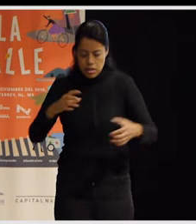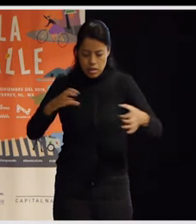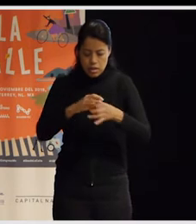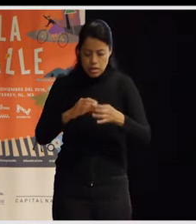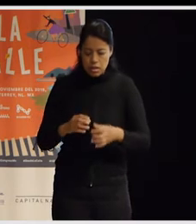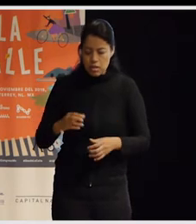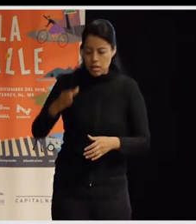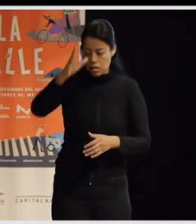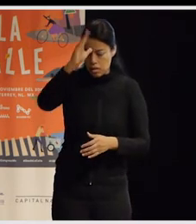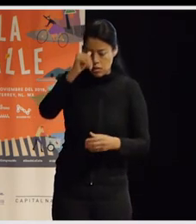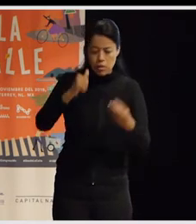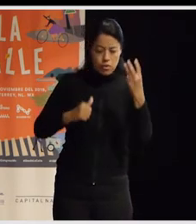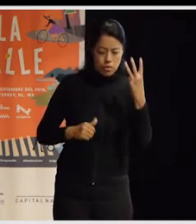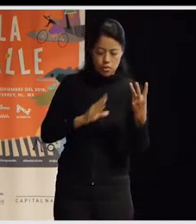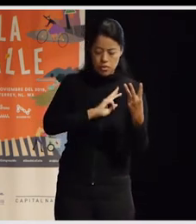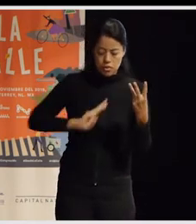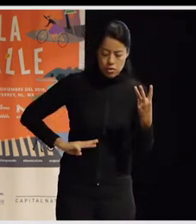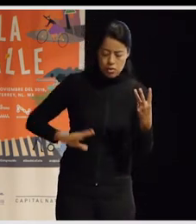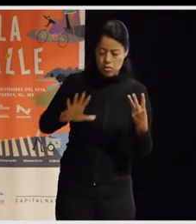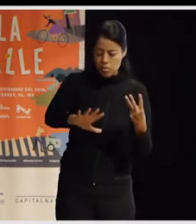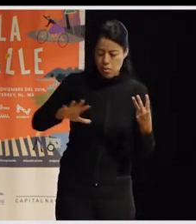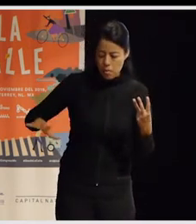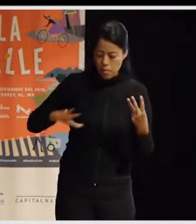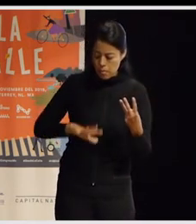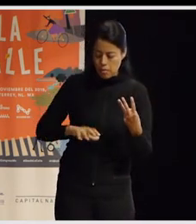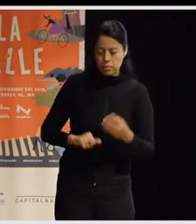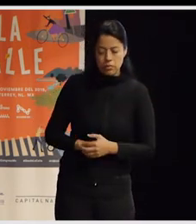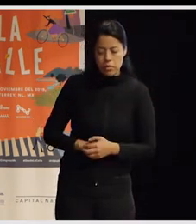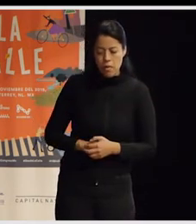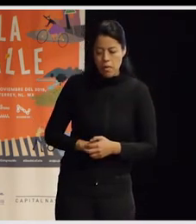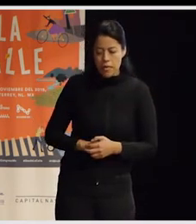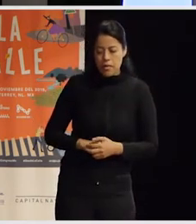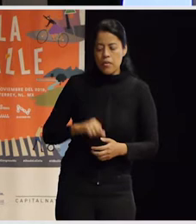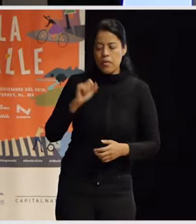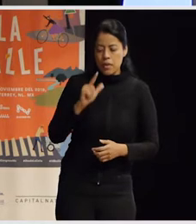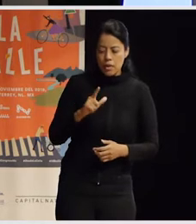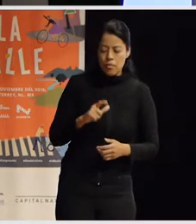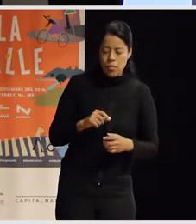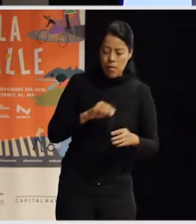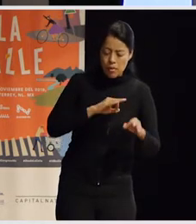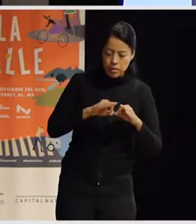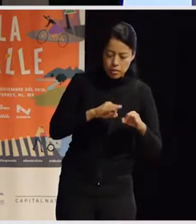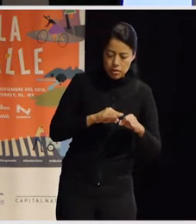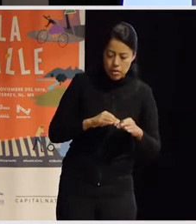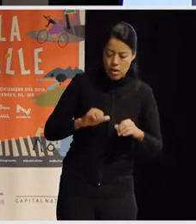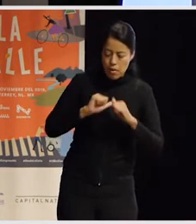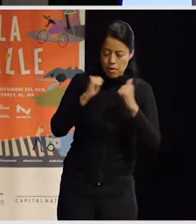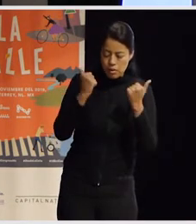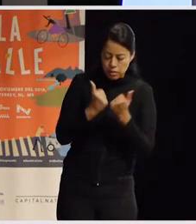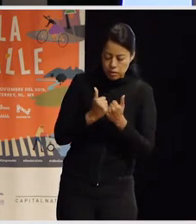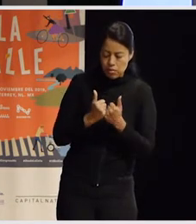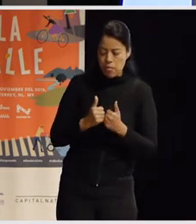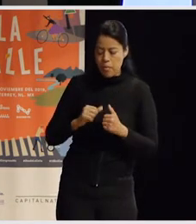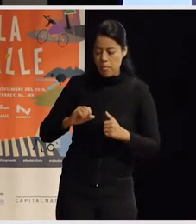coordinación con los tres municipios pero de ahí generamos un proceso que tenía que bajar a la sociedad civil a la que